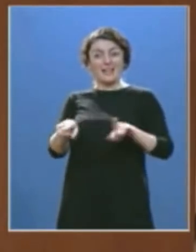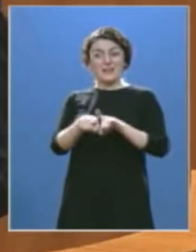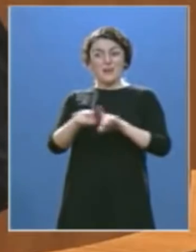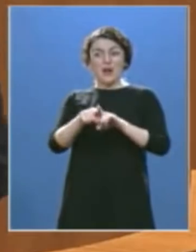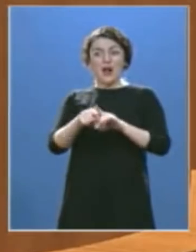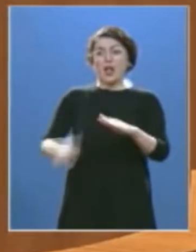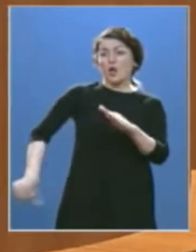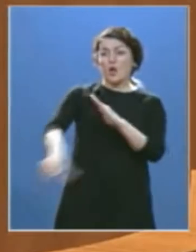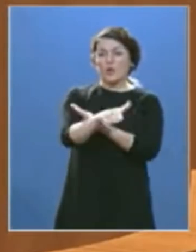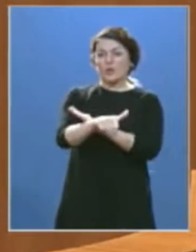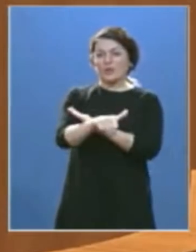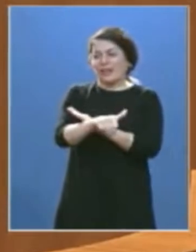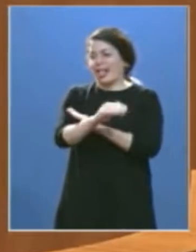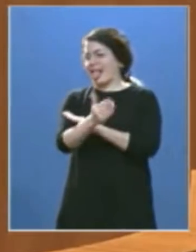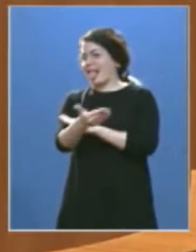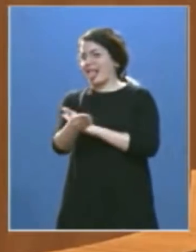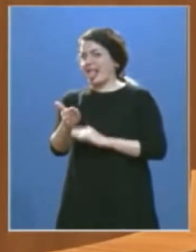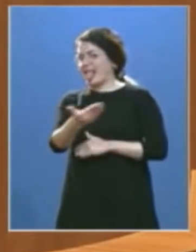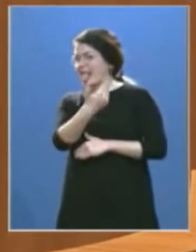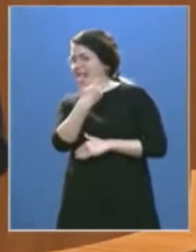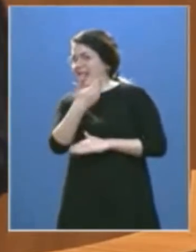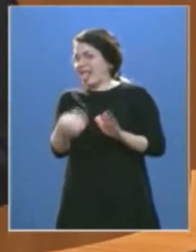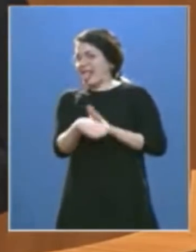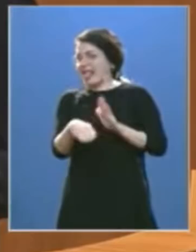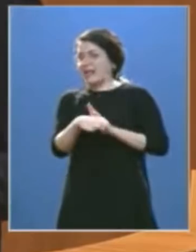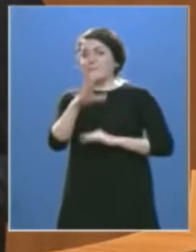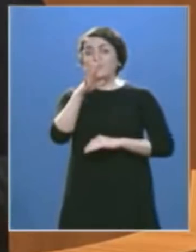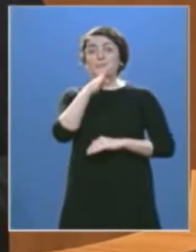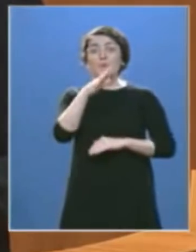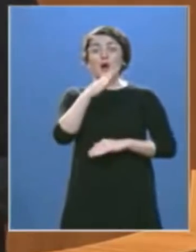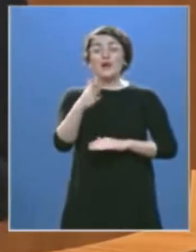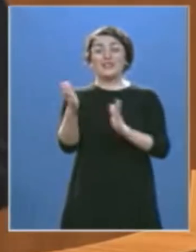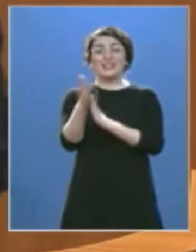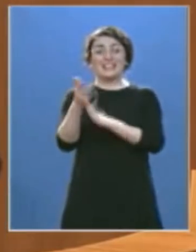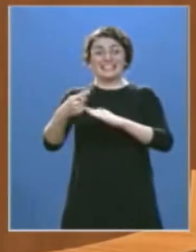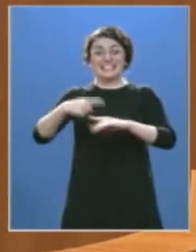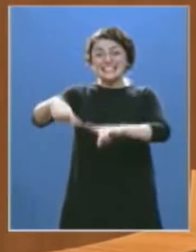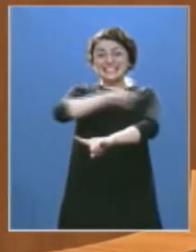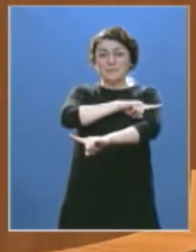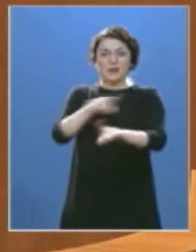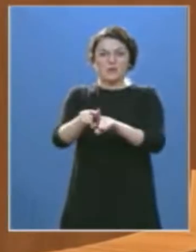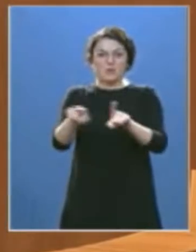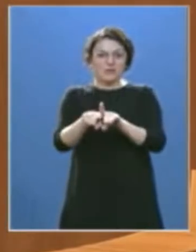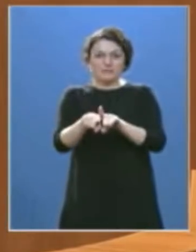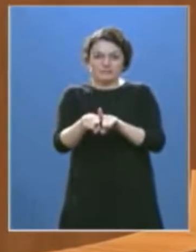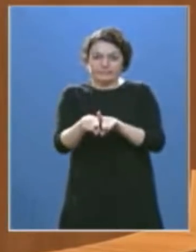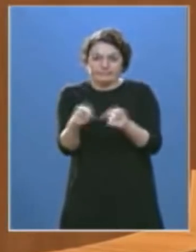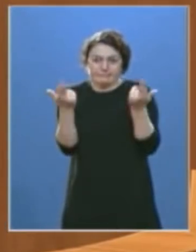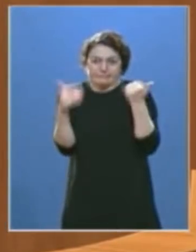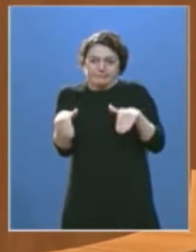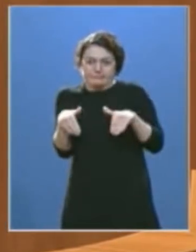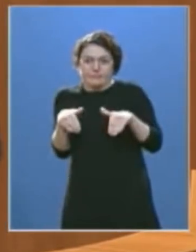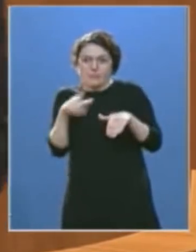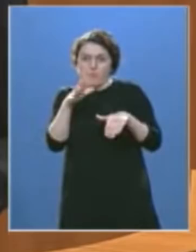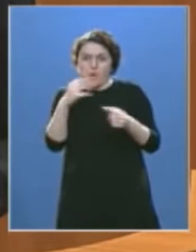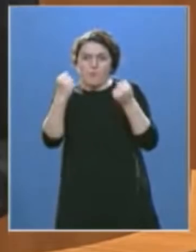corrupción do Partido Popular con a quiescencia de esa ultraderecha cobarde, con os poderosos e implacable, con os débiles